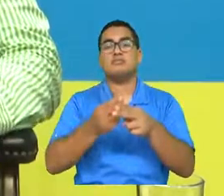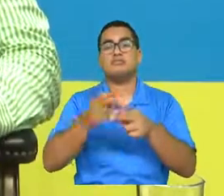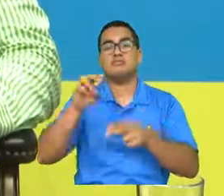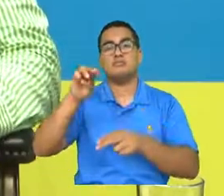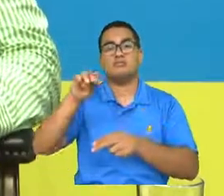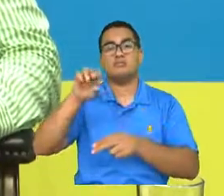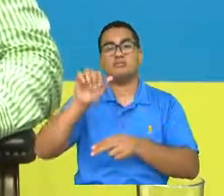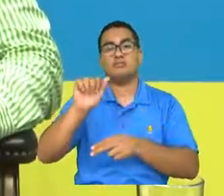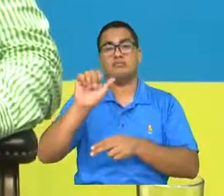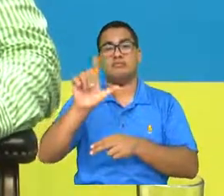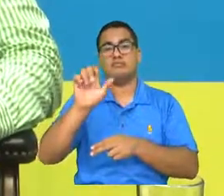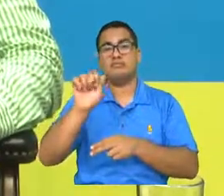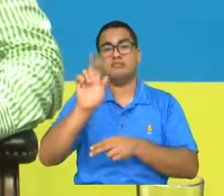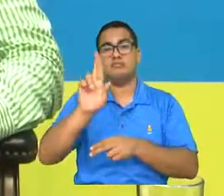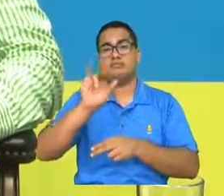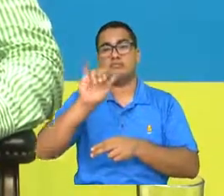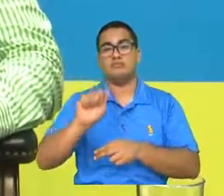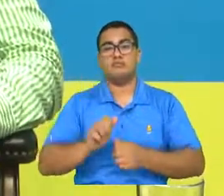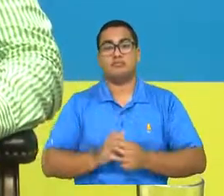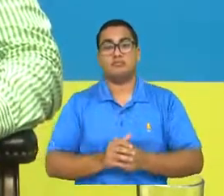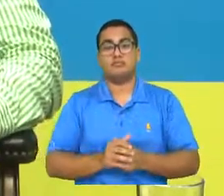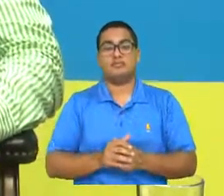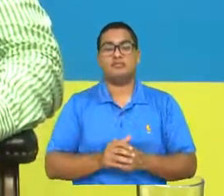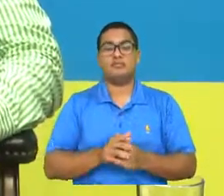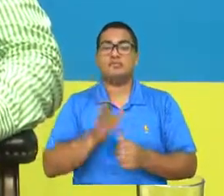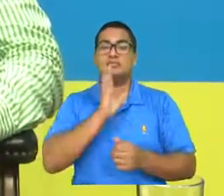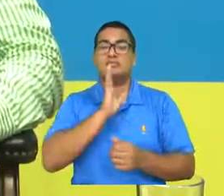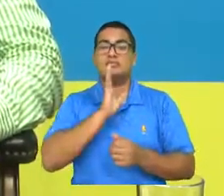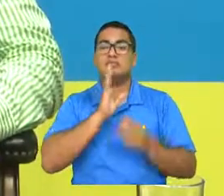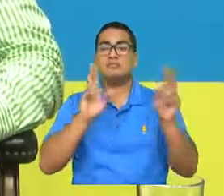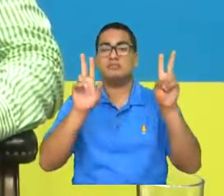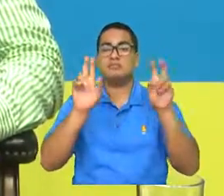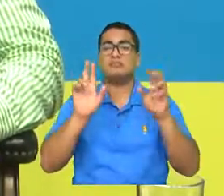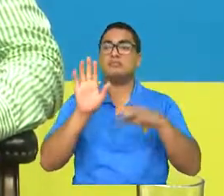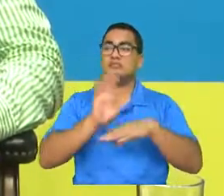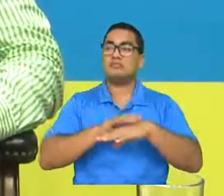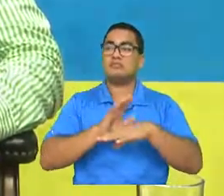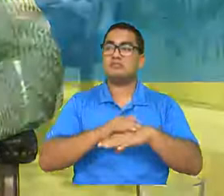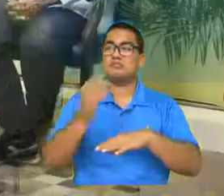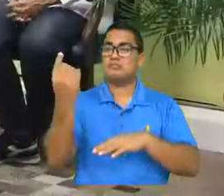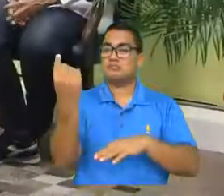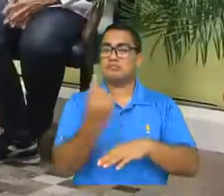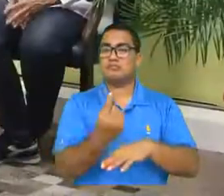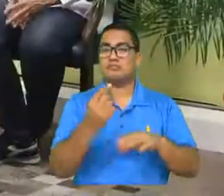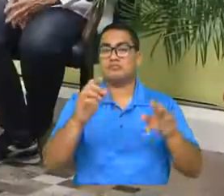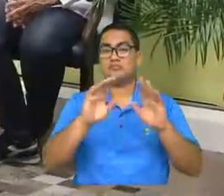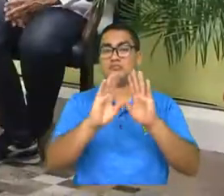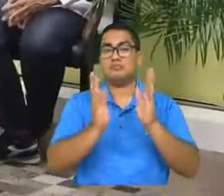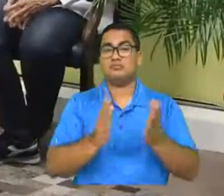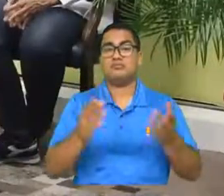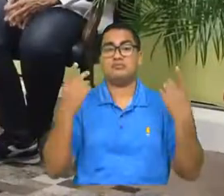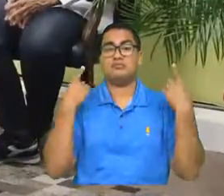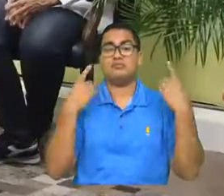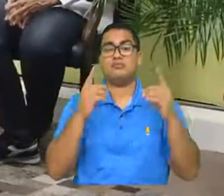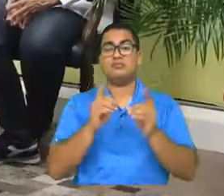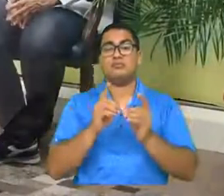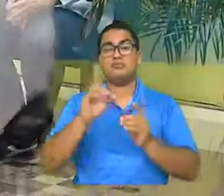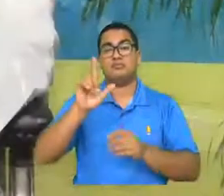Nicaragua, como la malaria. Para hablar de este tema, hemos invitado a la doctora Ligia Aragón, quien es la jefa